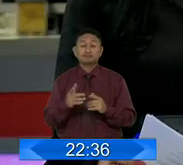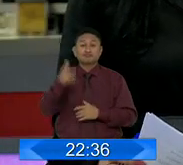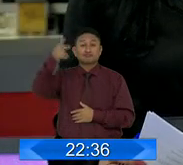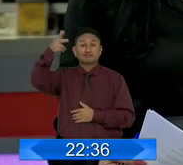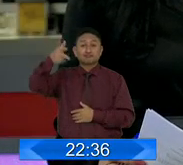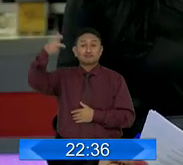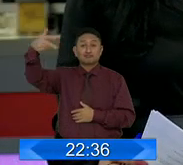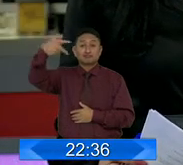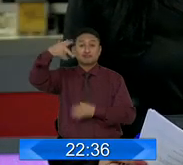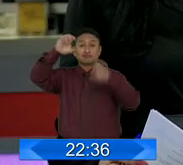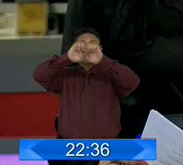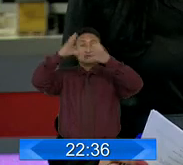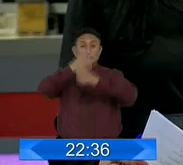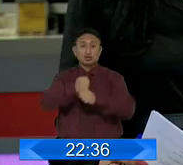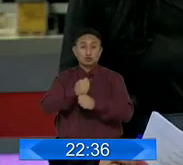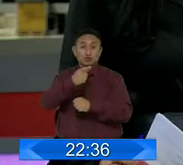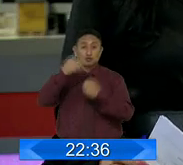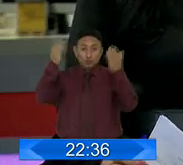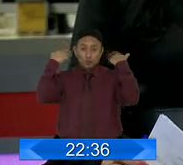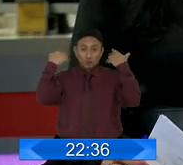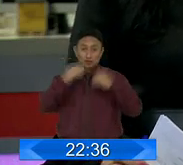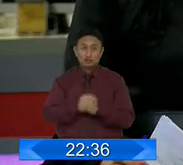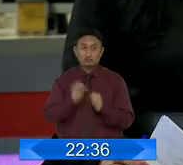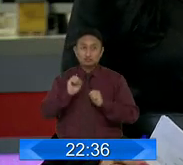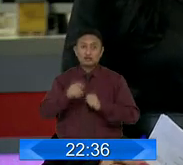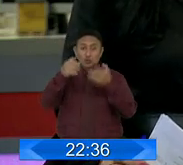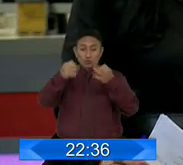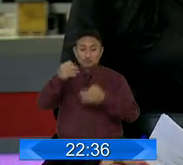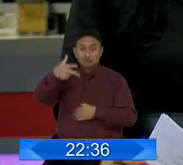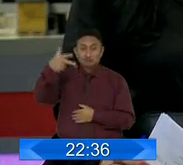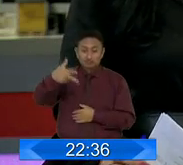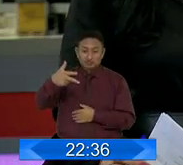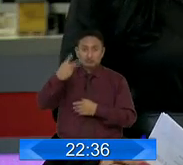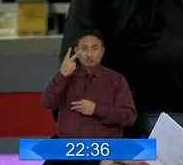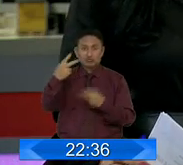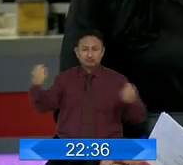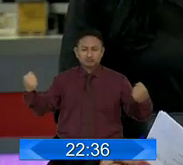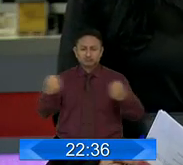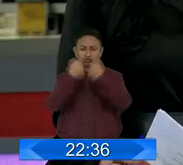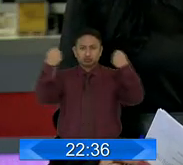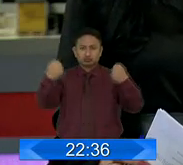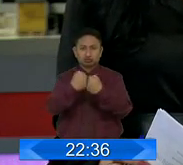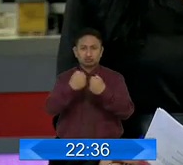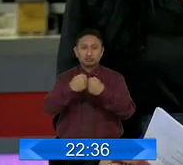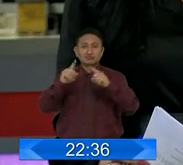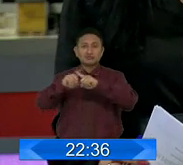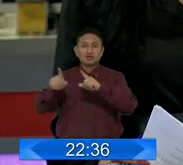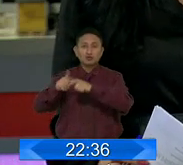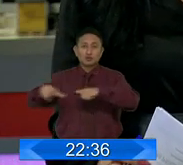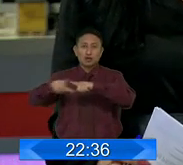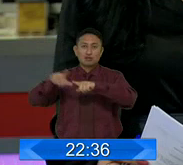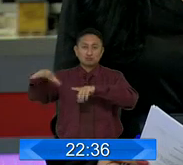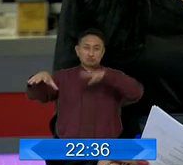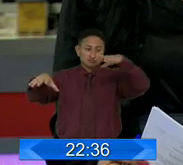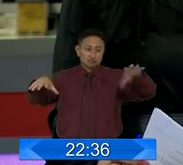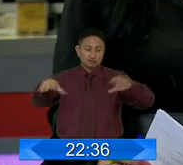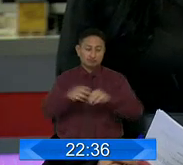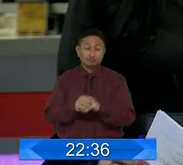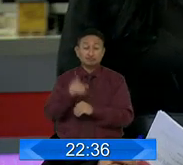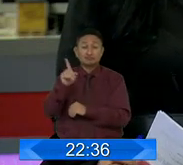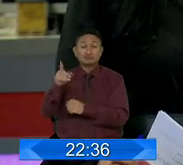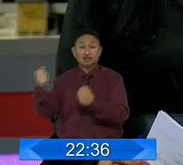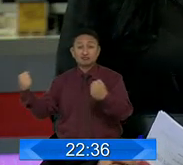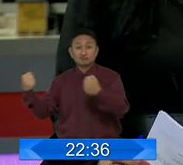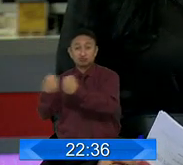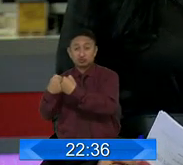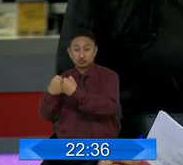Cámaras de la Corporación para la Seguridad Ciudadana de Guayaquil captaron dos accidentes de tránsito en diferentes sectores de la urbe. Una de las colisiones